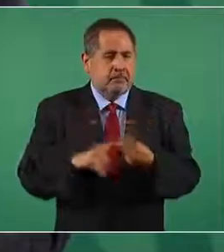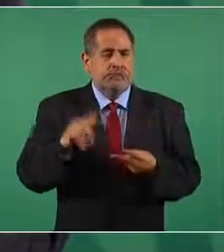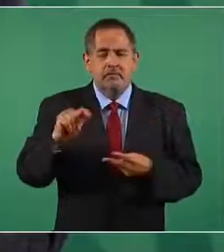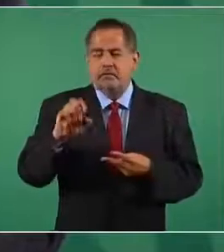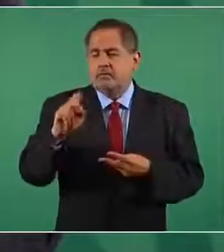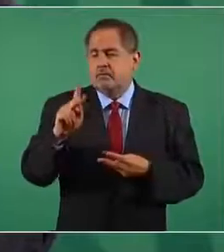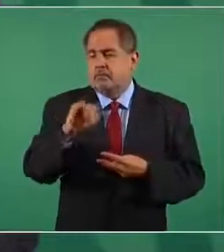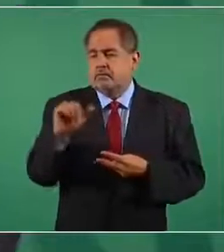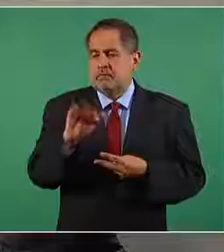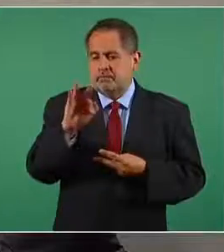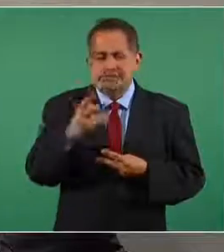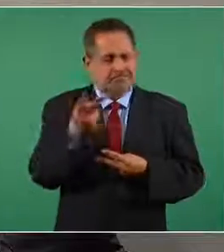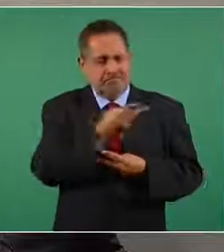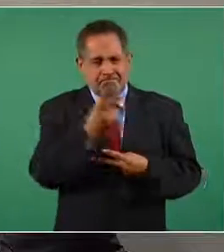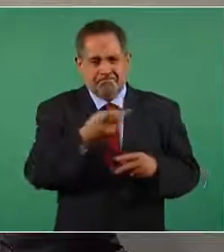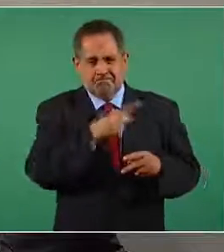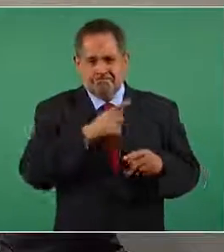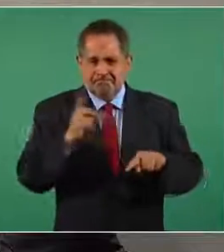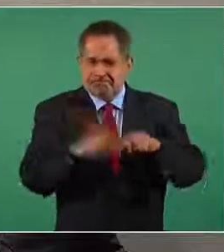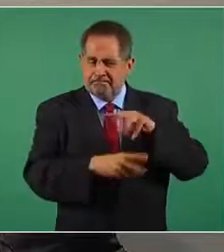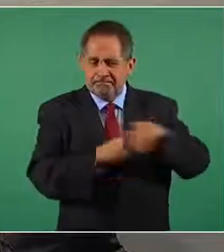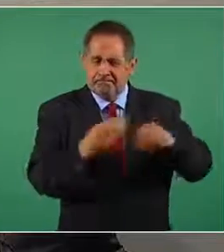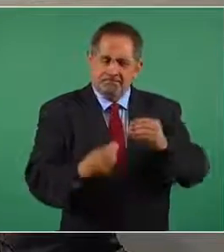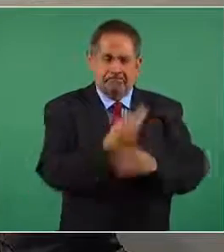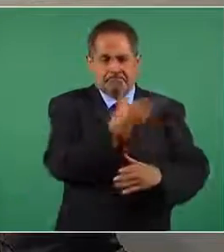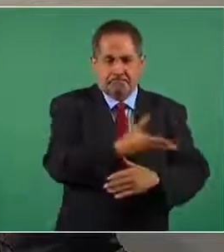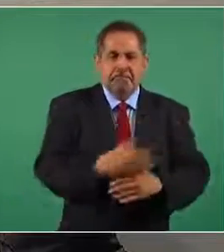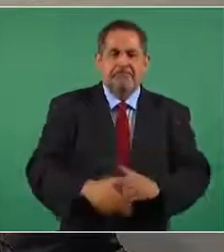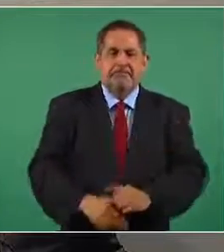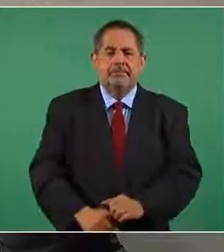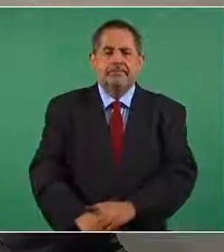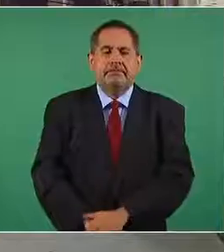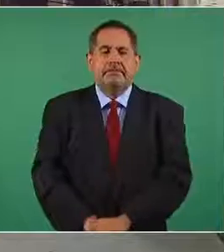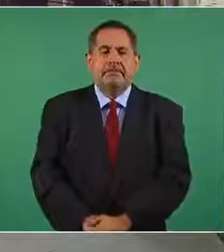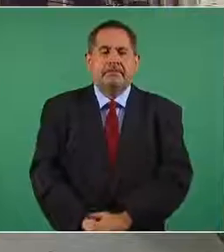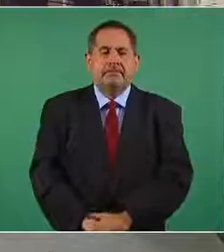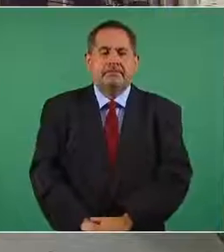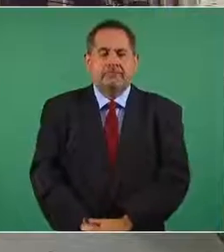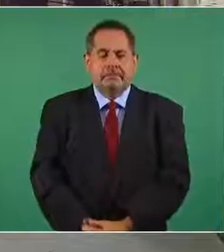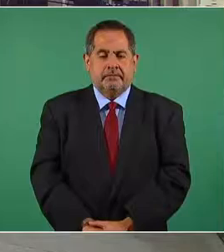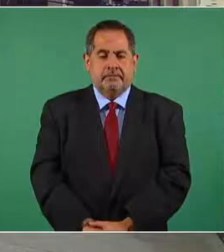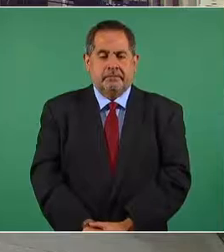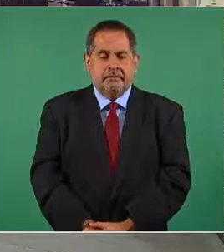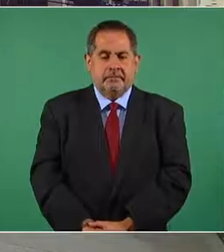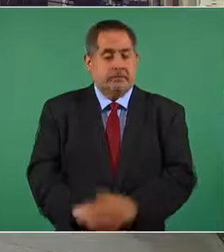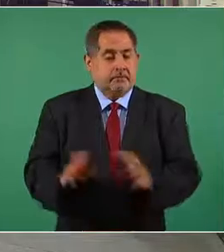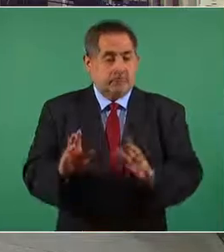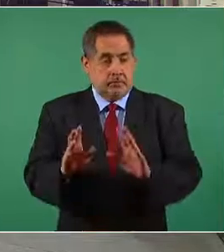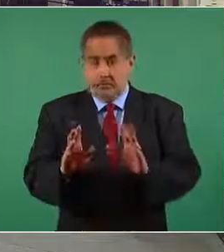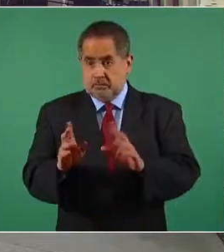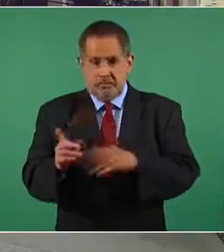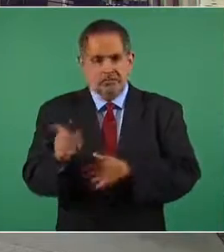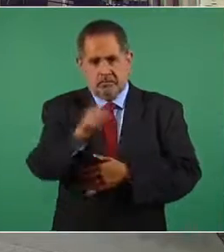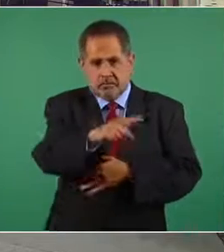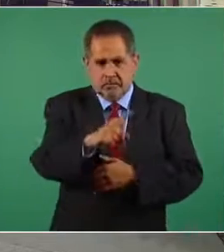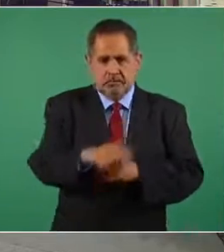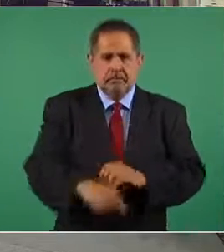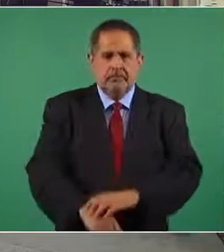A ver. Ah, bueno, le dije a